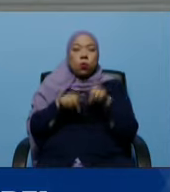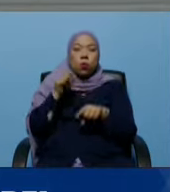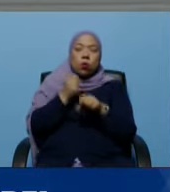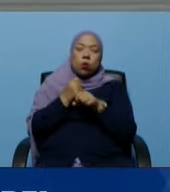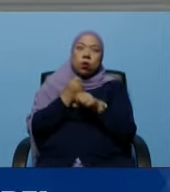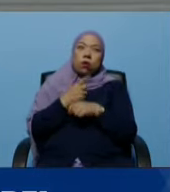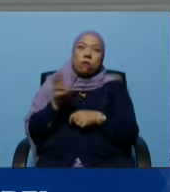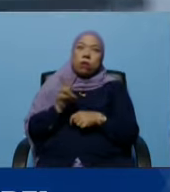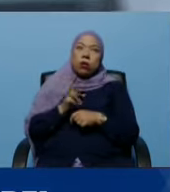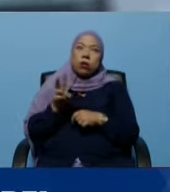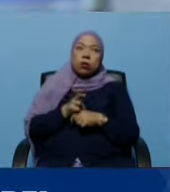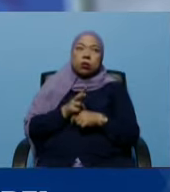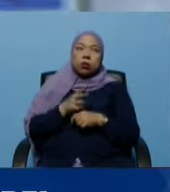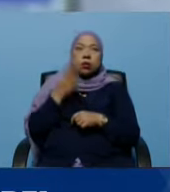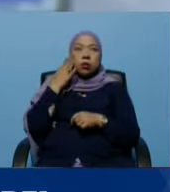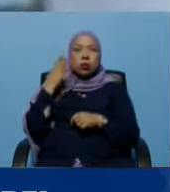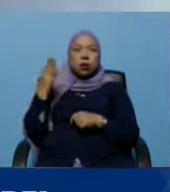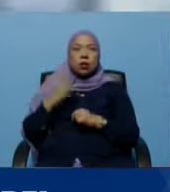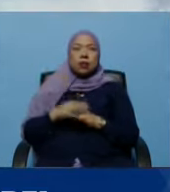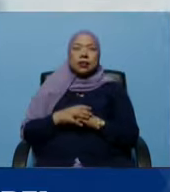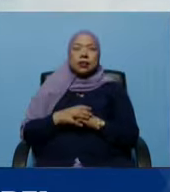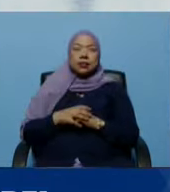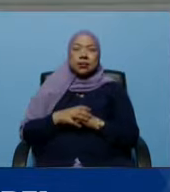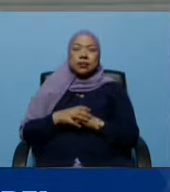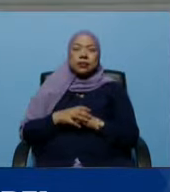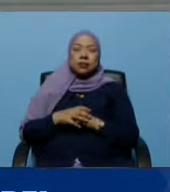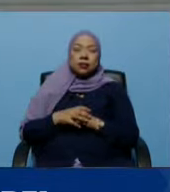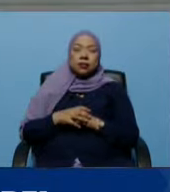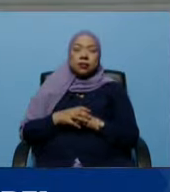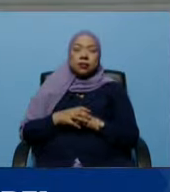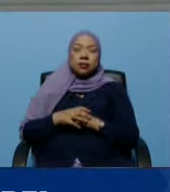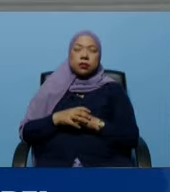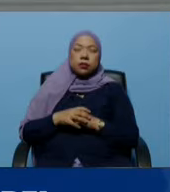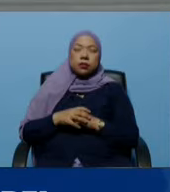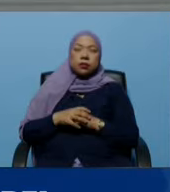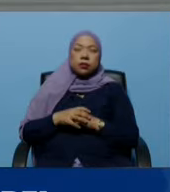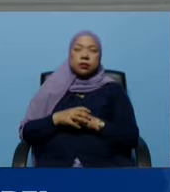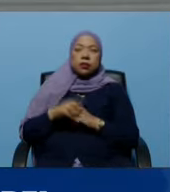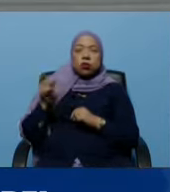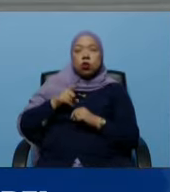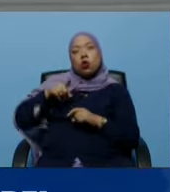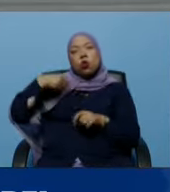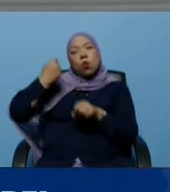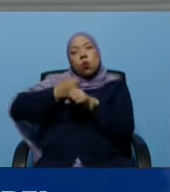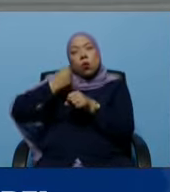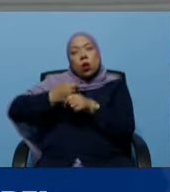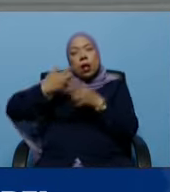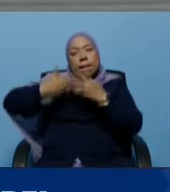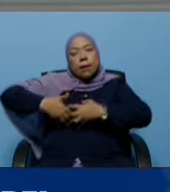de Venezuela. José Fernández. Yo le decía, necesitamos inversionistas.